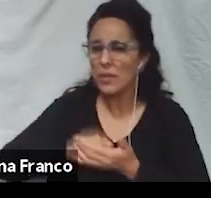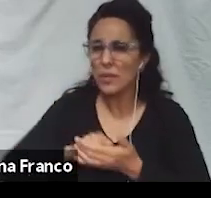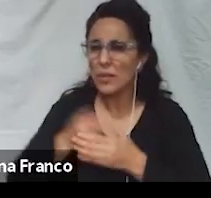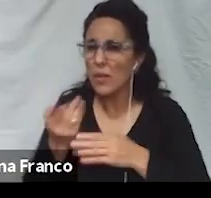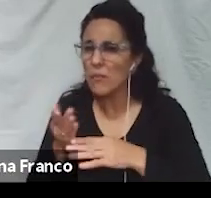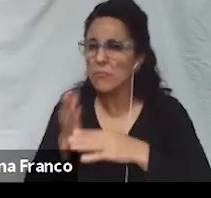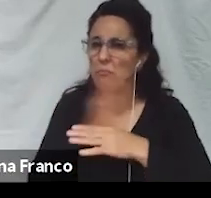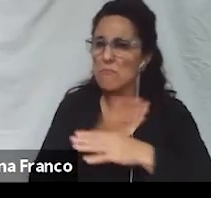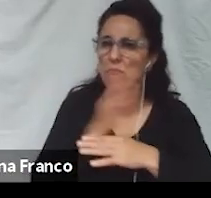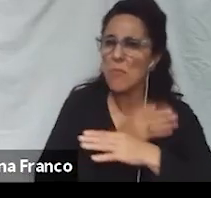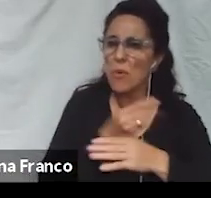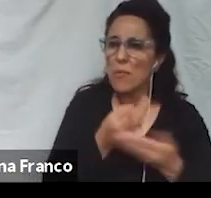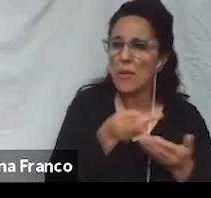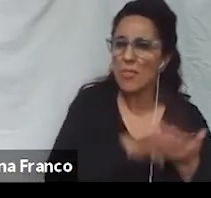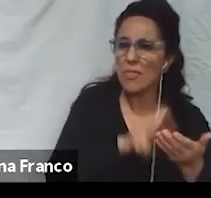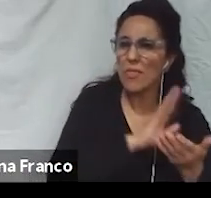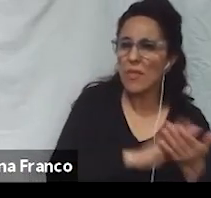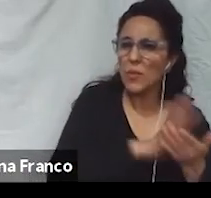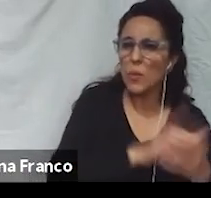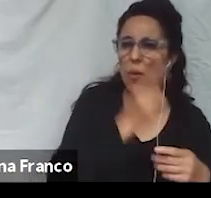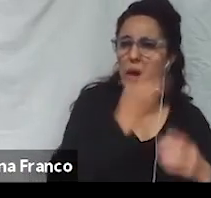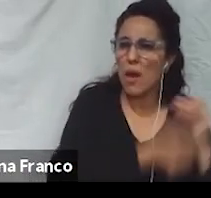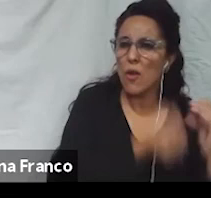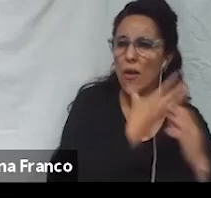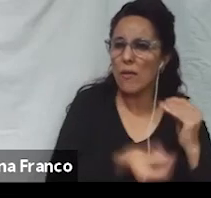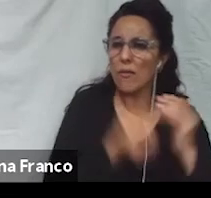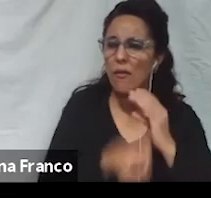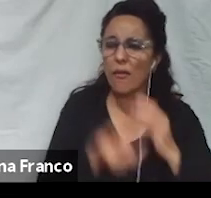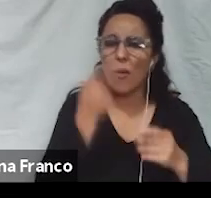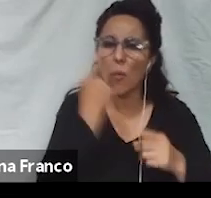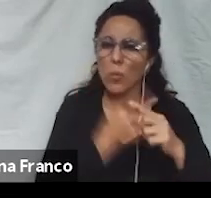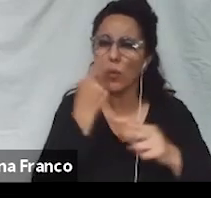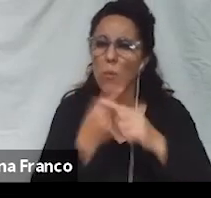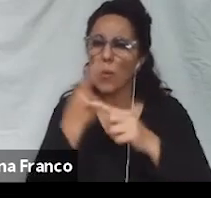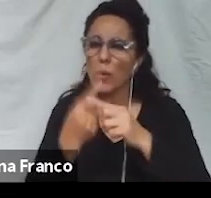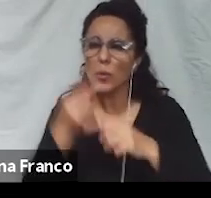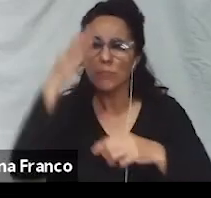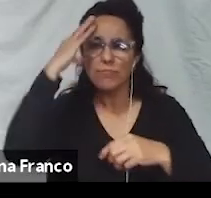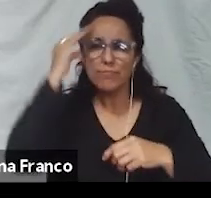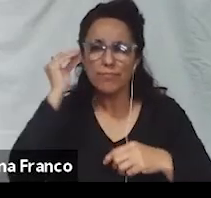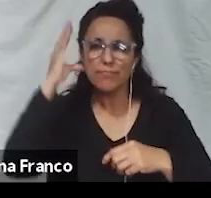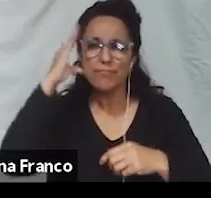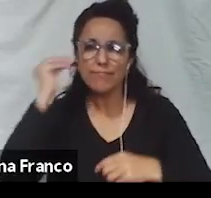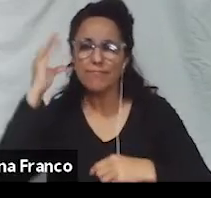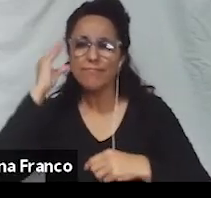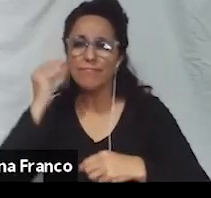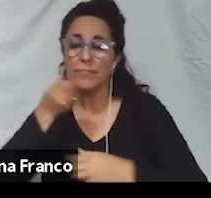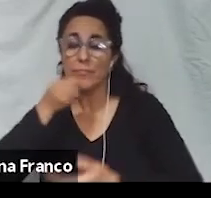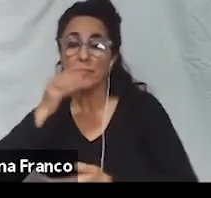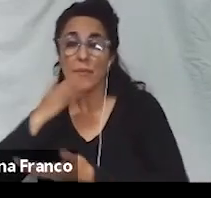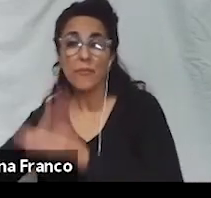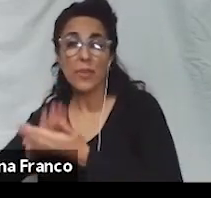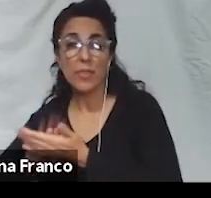reporte de auditoría, tengo que volver a revisar cada error uno por uno, decir, ¿qué hice acá? ¿Qué quise poner? ¿Dónde está